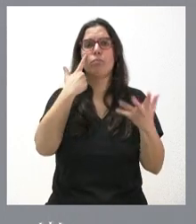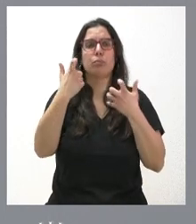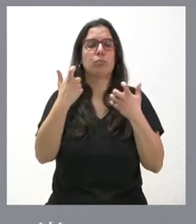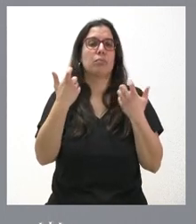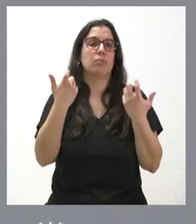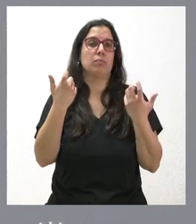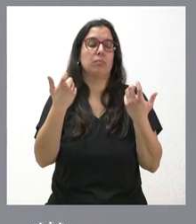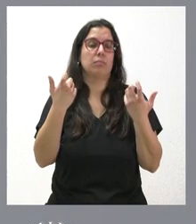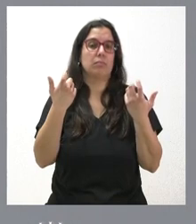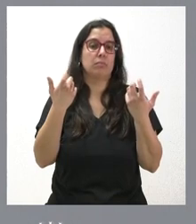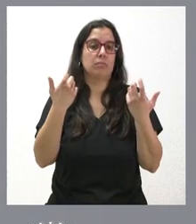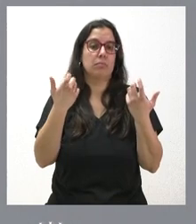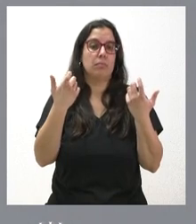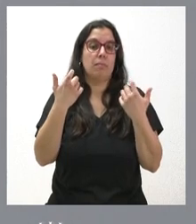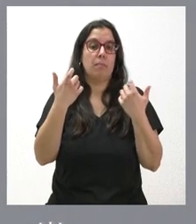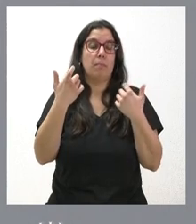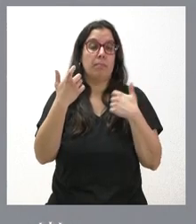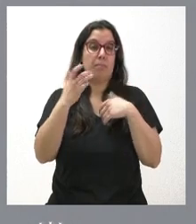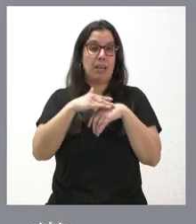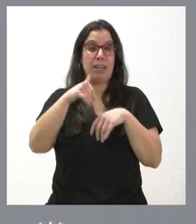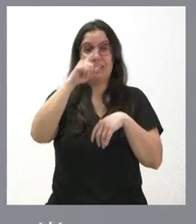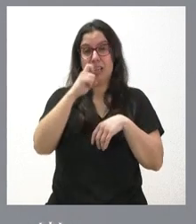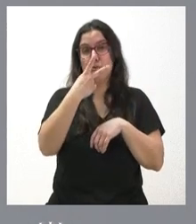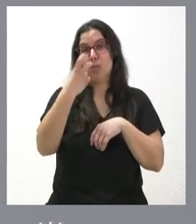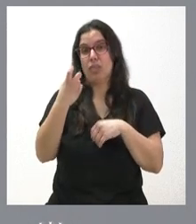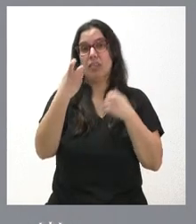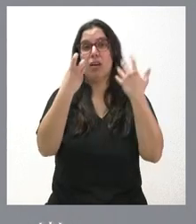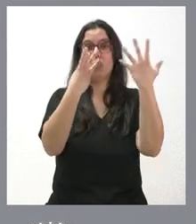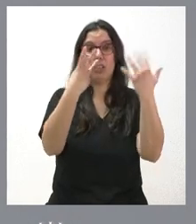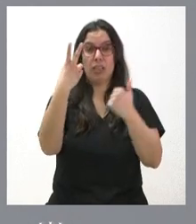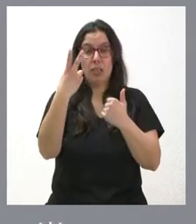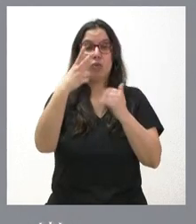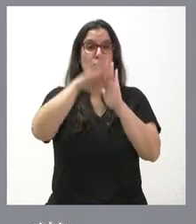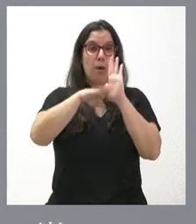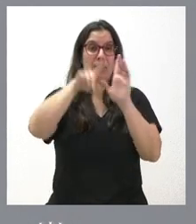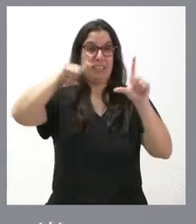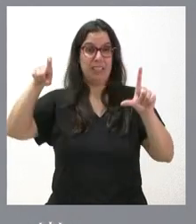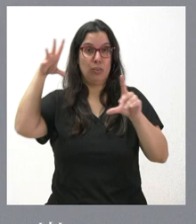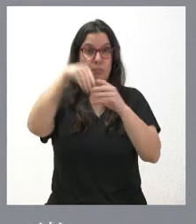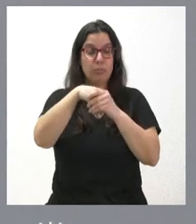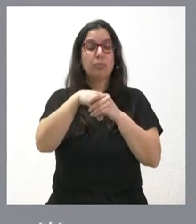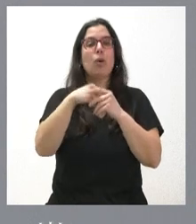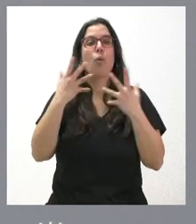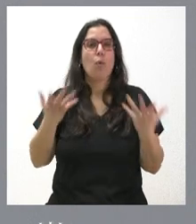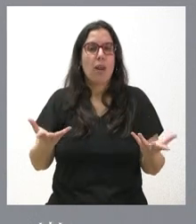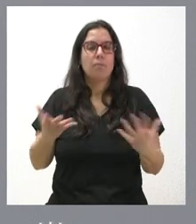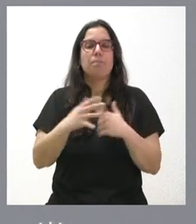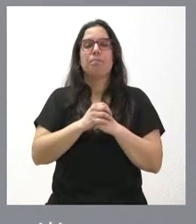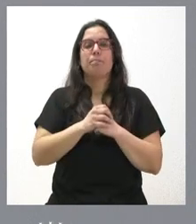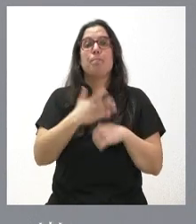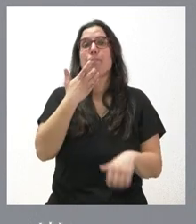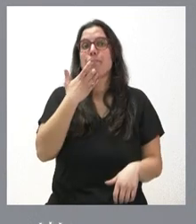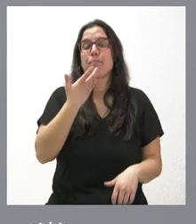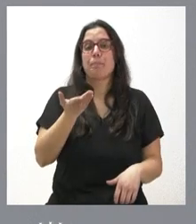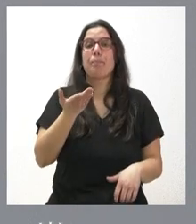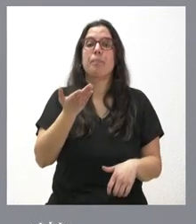de estas 282 operaciones que se incluyen dentro del programa estadístico de Castilla de León está el hecho